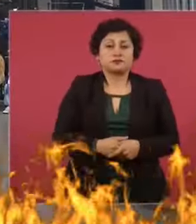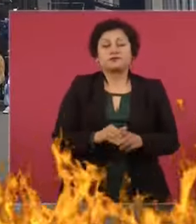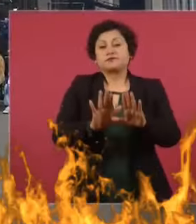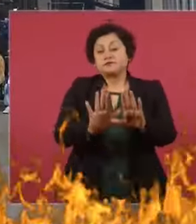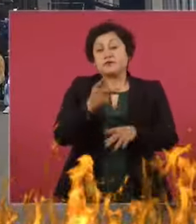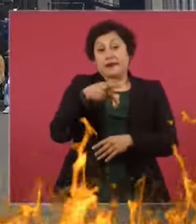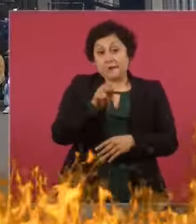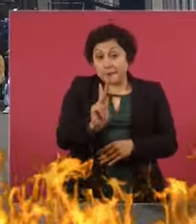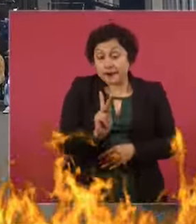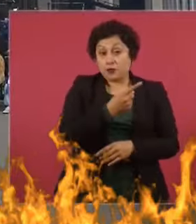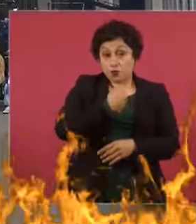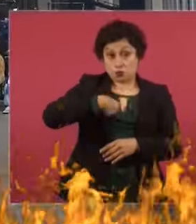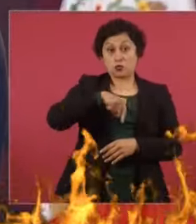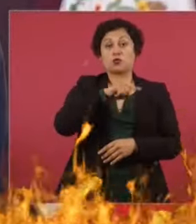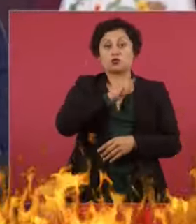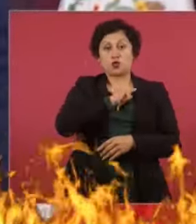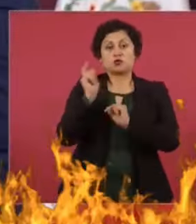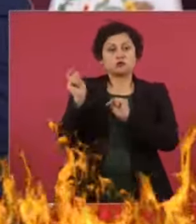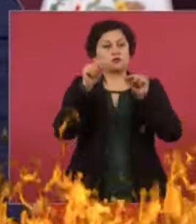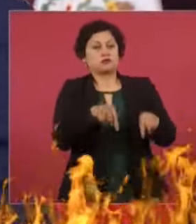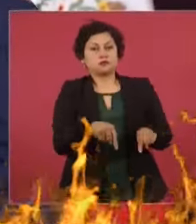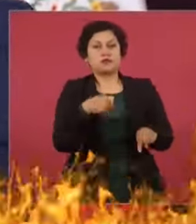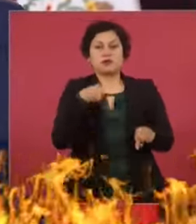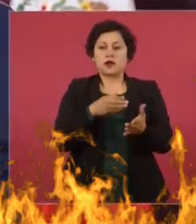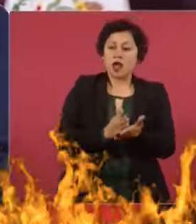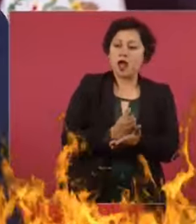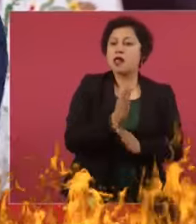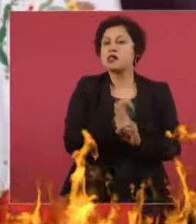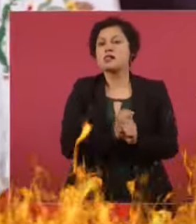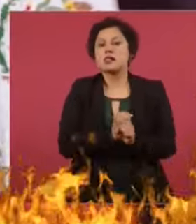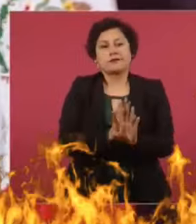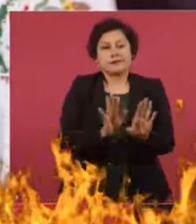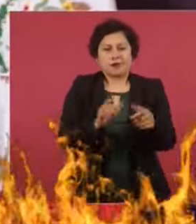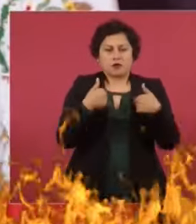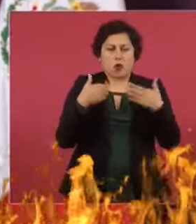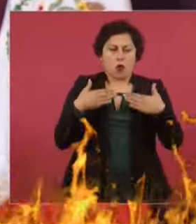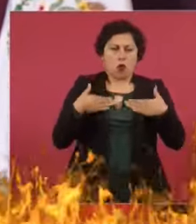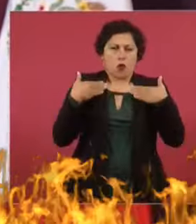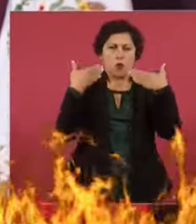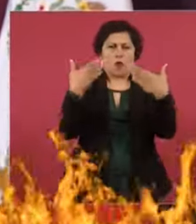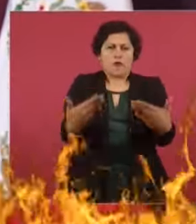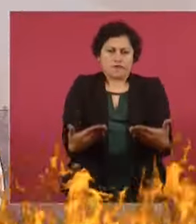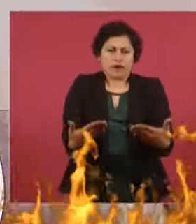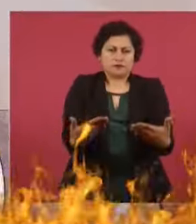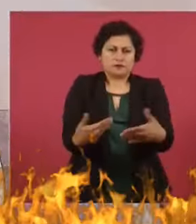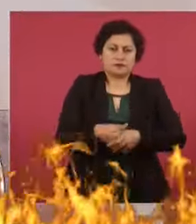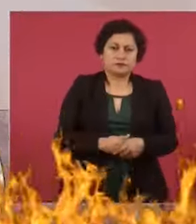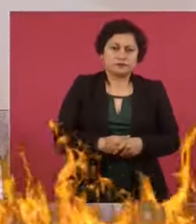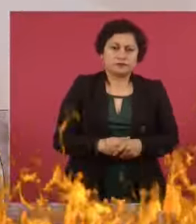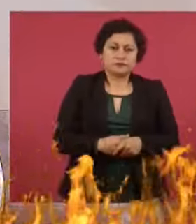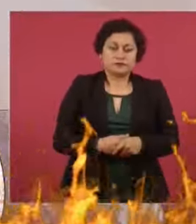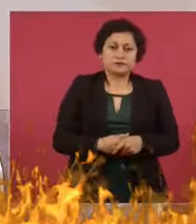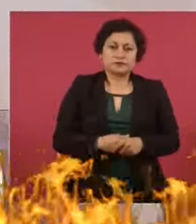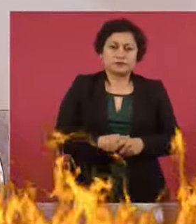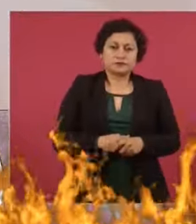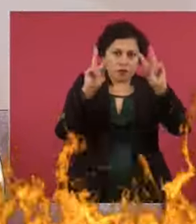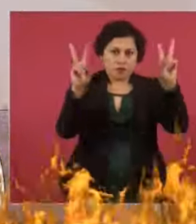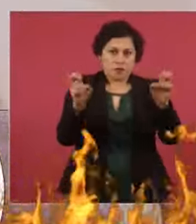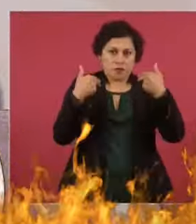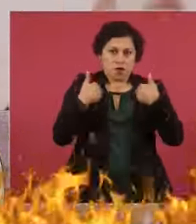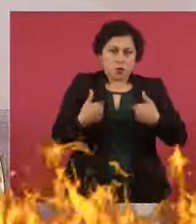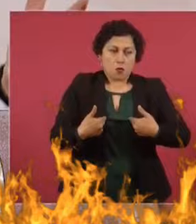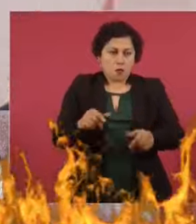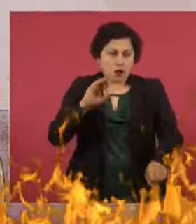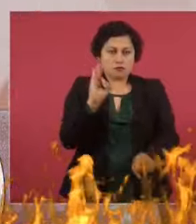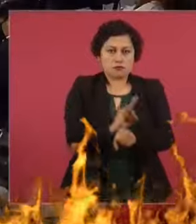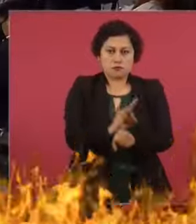quisimos nosotros meternos adás confié en que era un asunto tan humano que